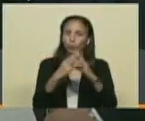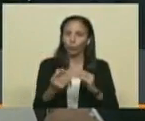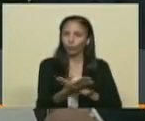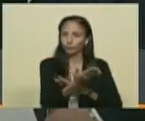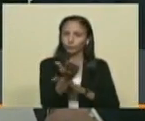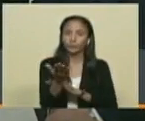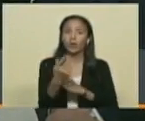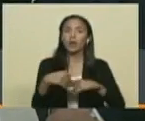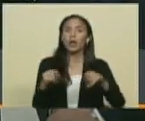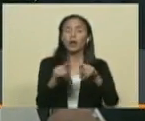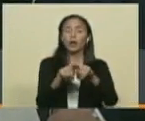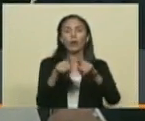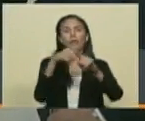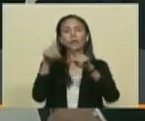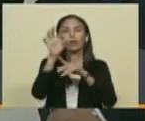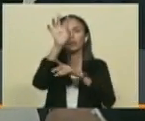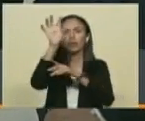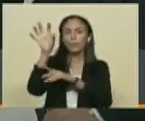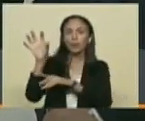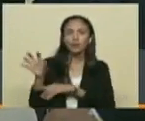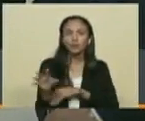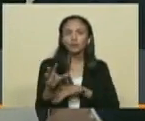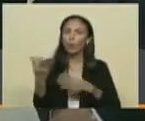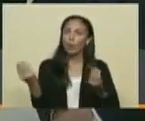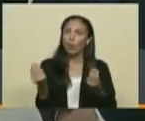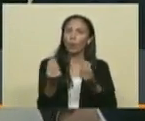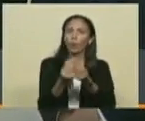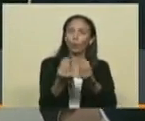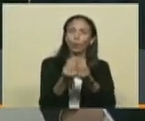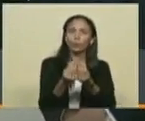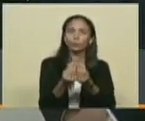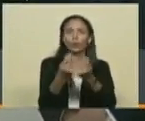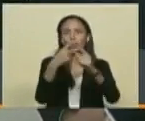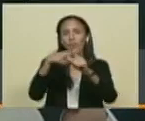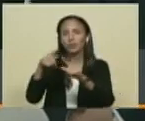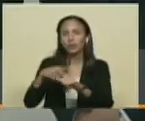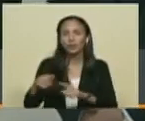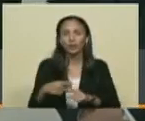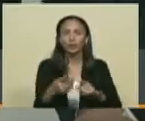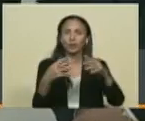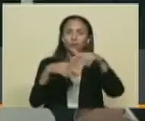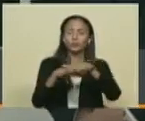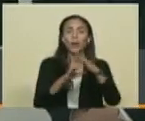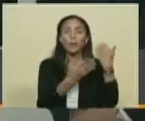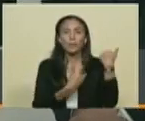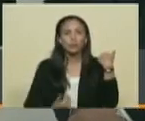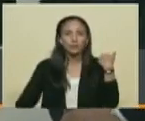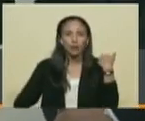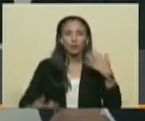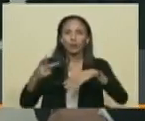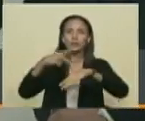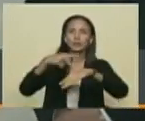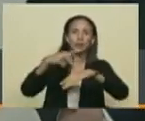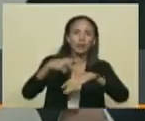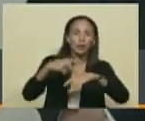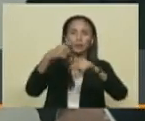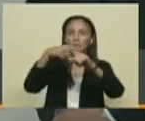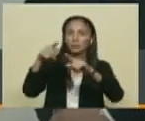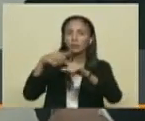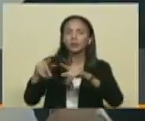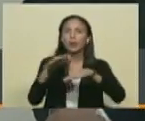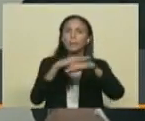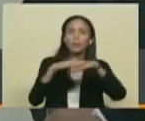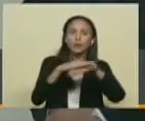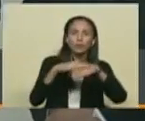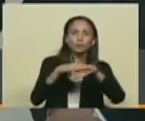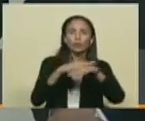Igualmente tenemos como países acompañantes a Nicaragua, a su excelencia Denis Moncada Colindre, ministro de Relaciones Exteriores.